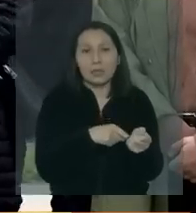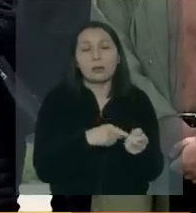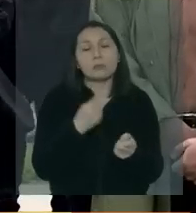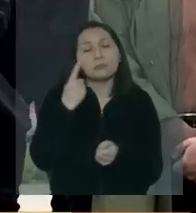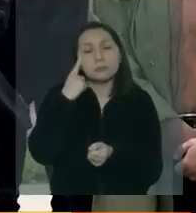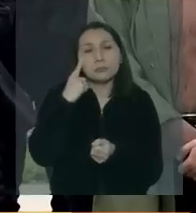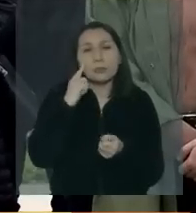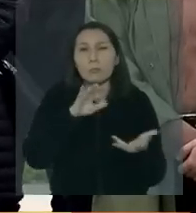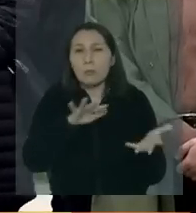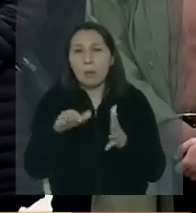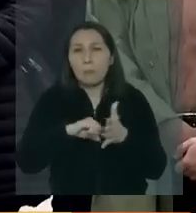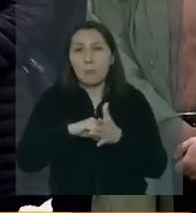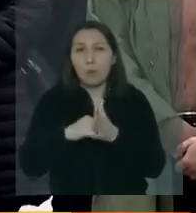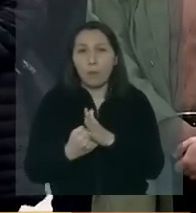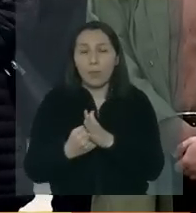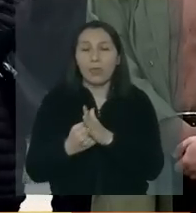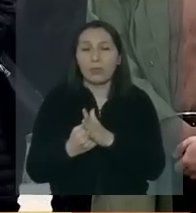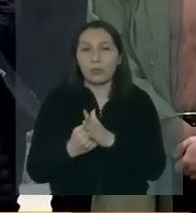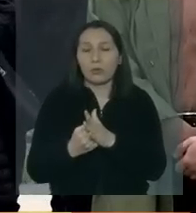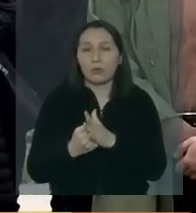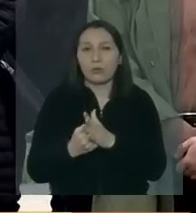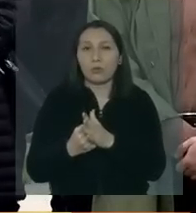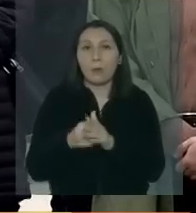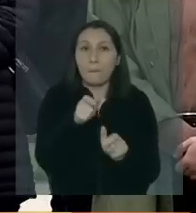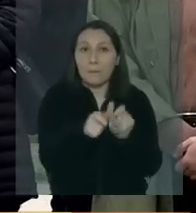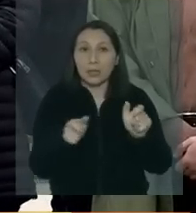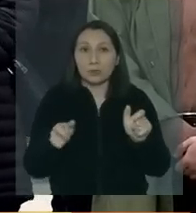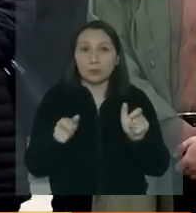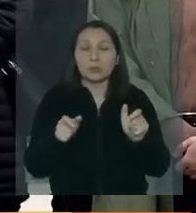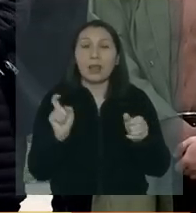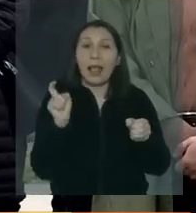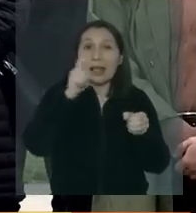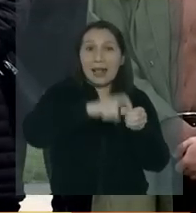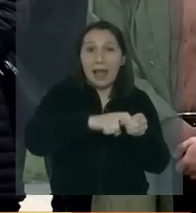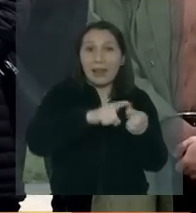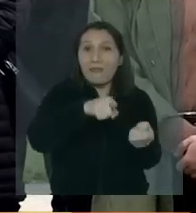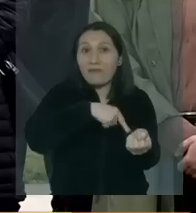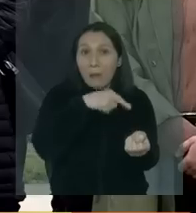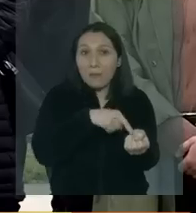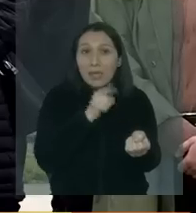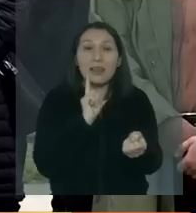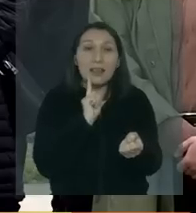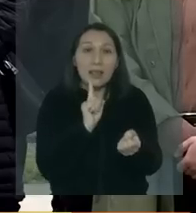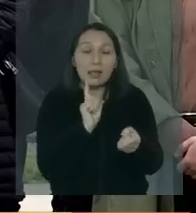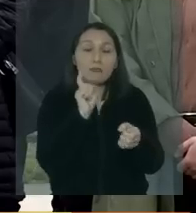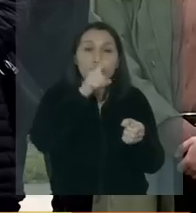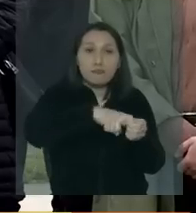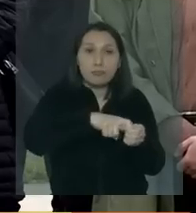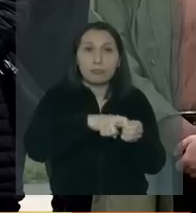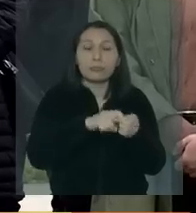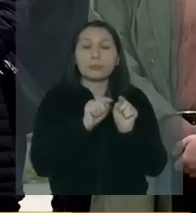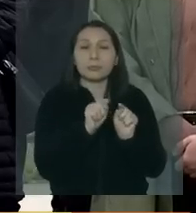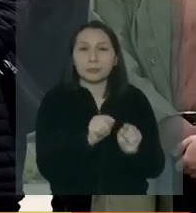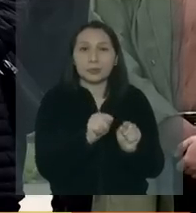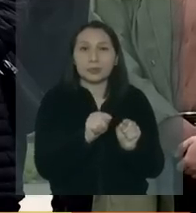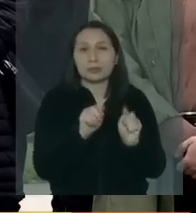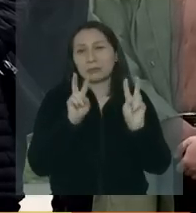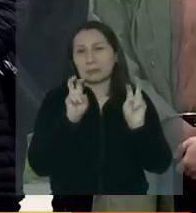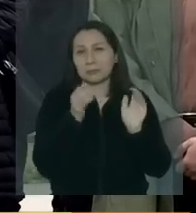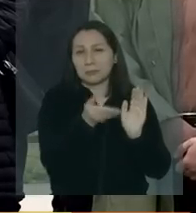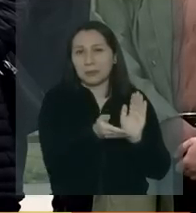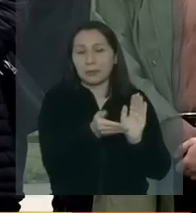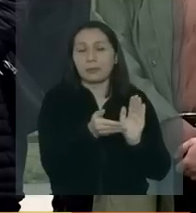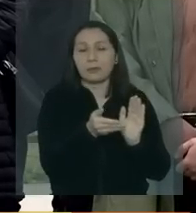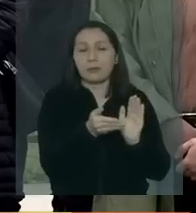si tomamos el promedio de integrantes o de cargas de los grupos familiares que están en esta